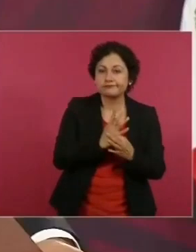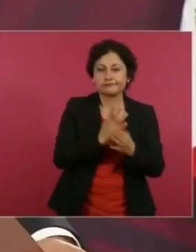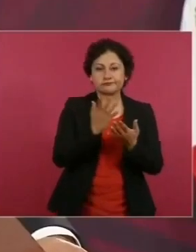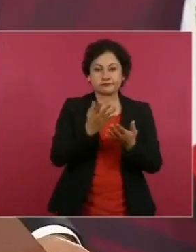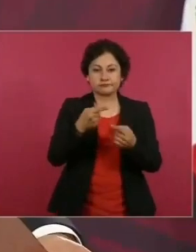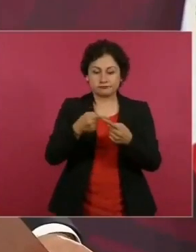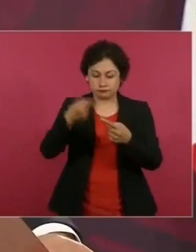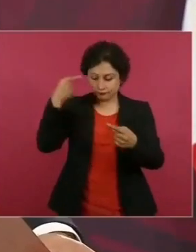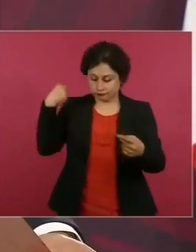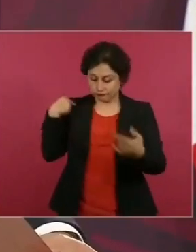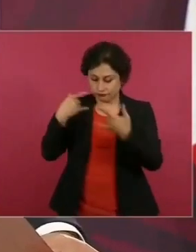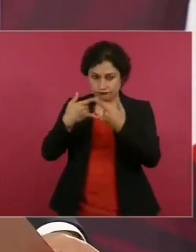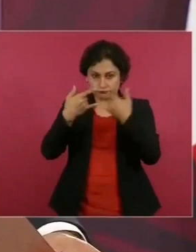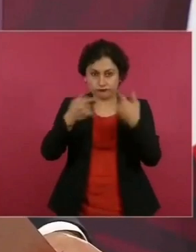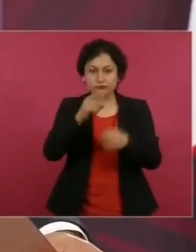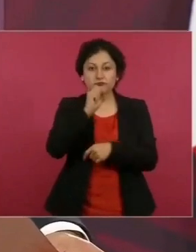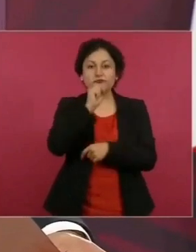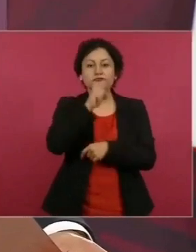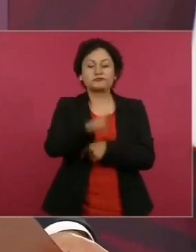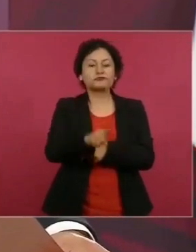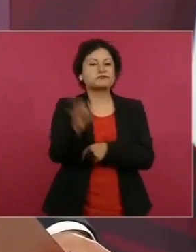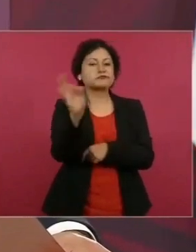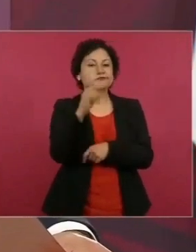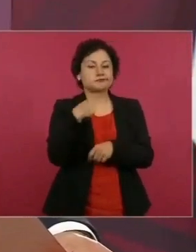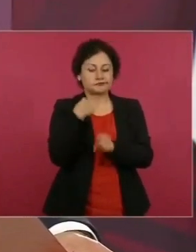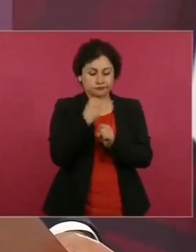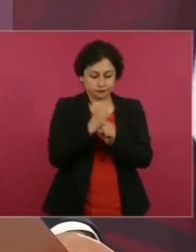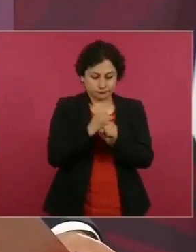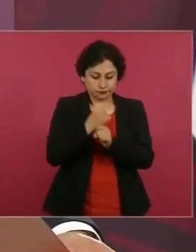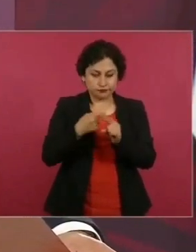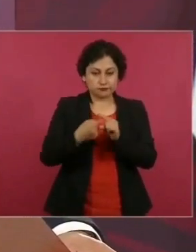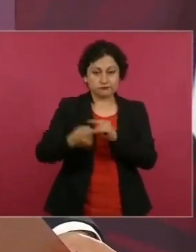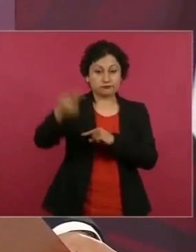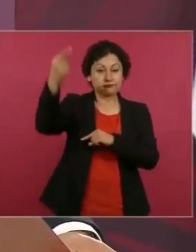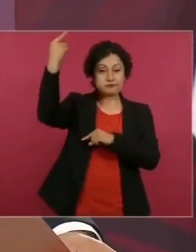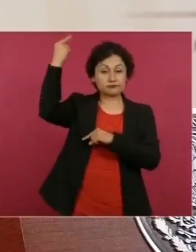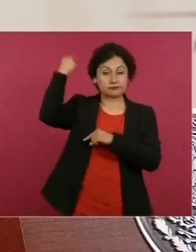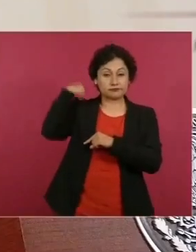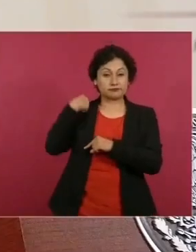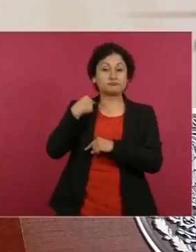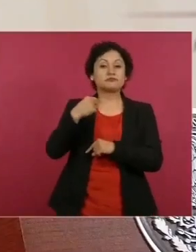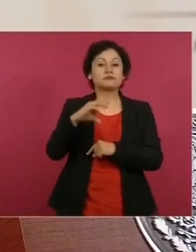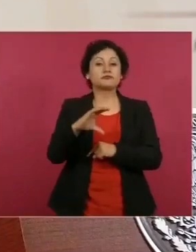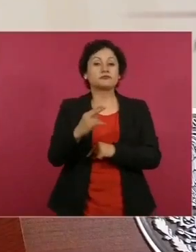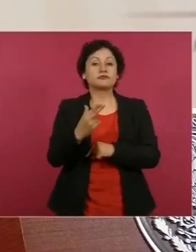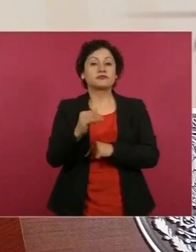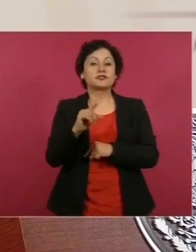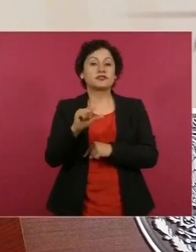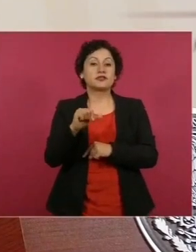históricas, desde el Chilán Balán